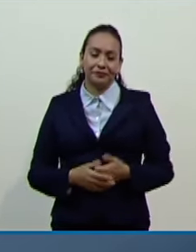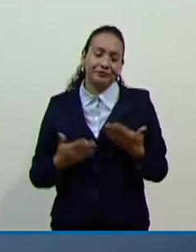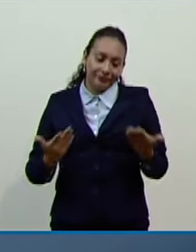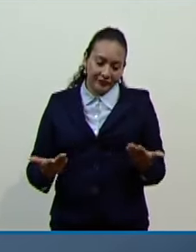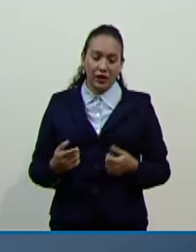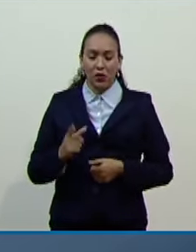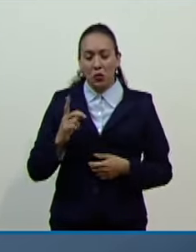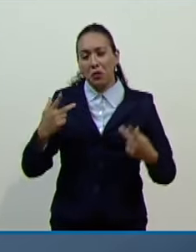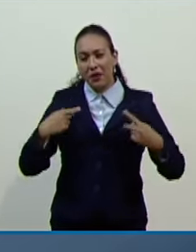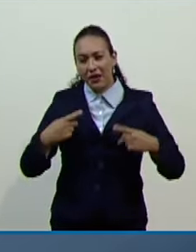Generalmente,